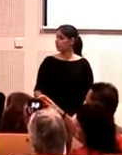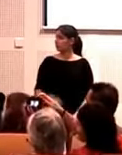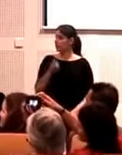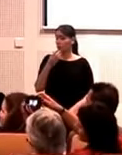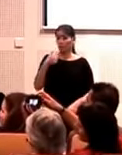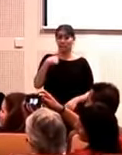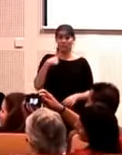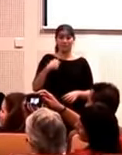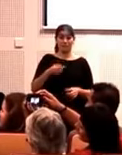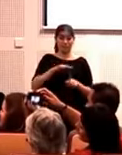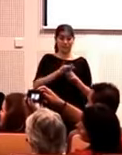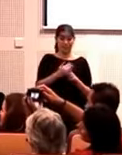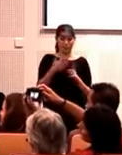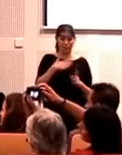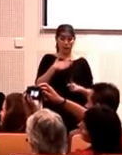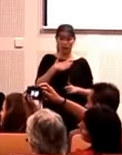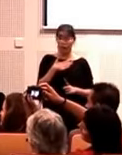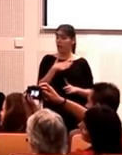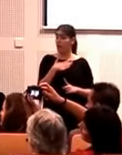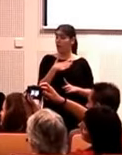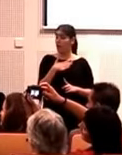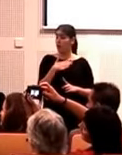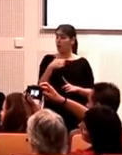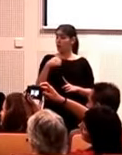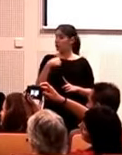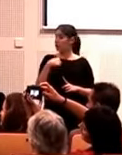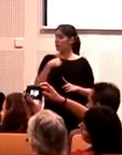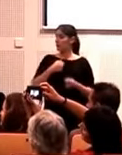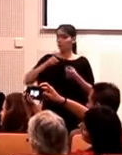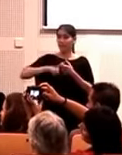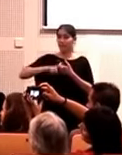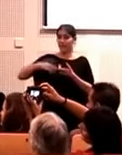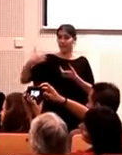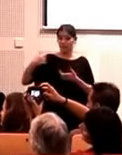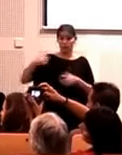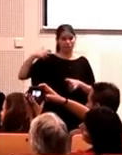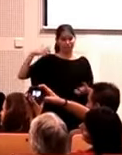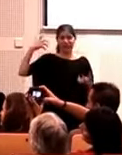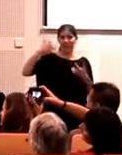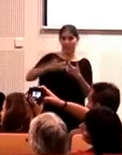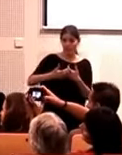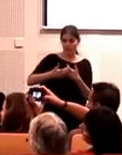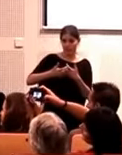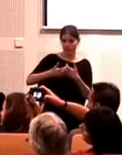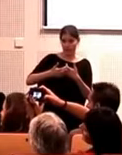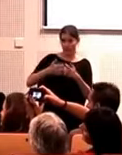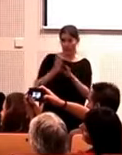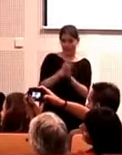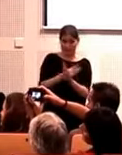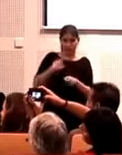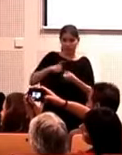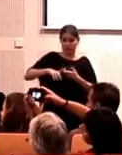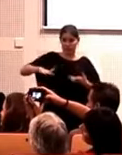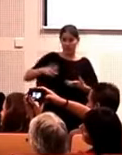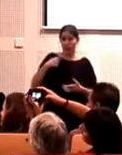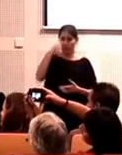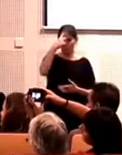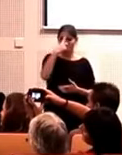Paso, yo tengo que decir que yo estaba casado cuando tuve el accidente y yo estaba en